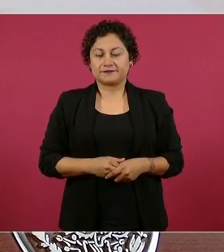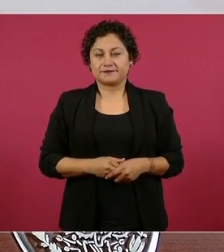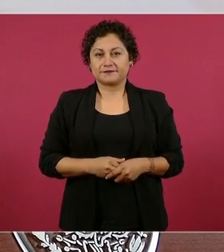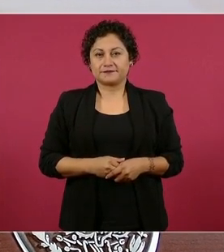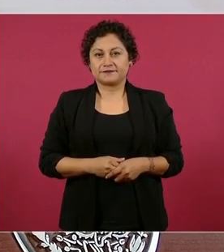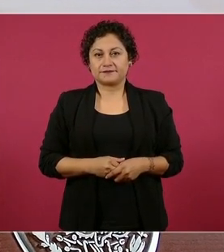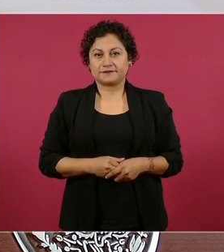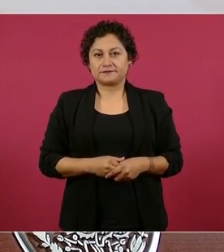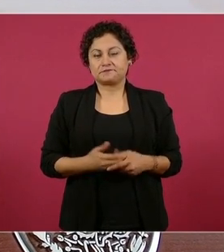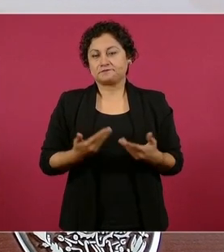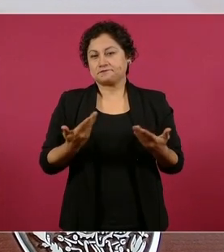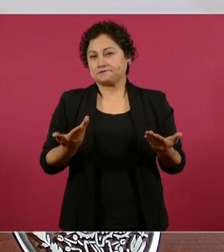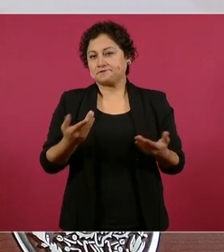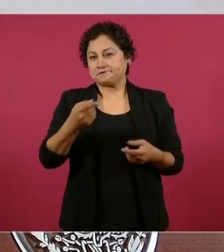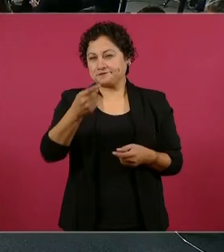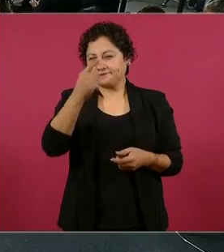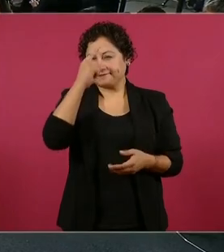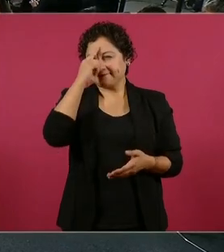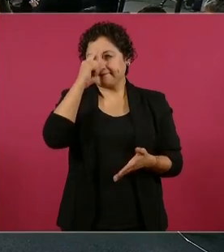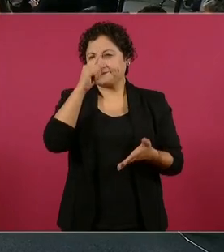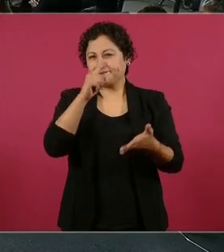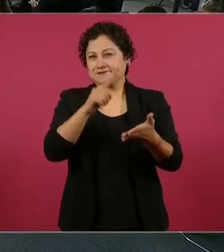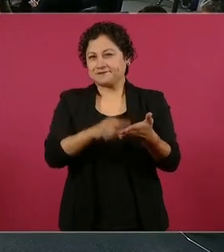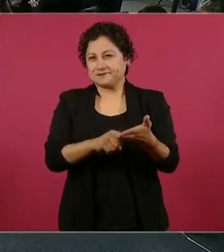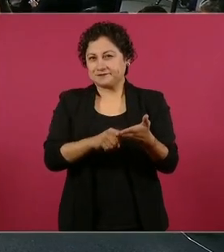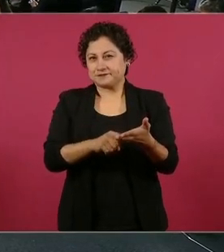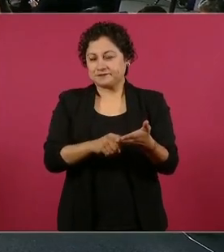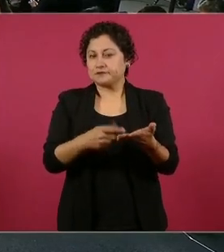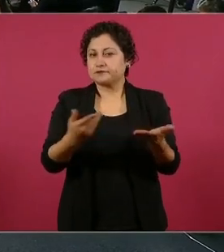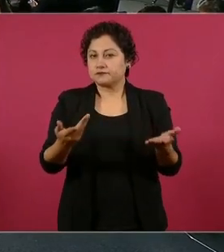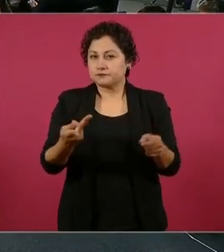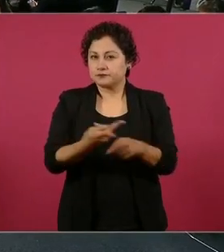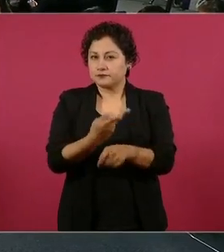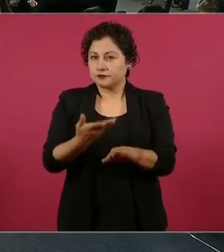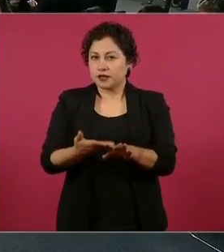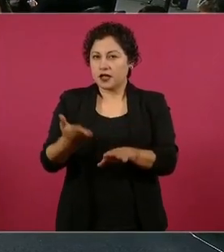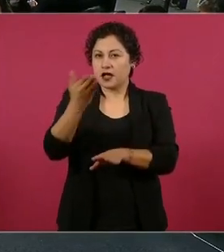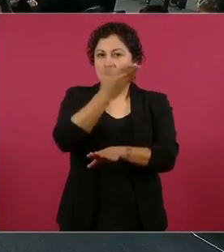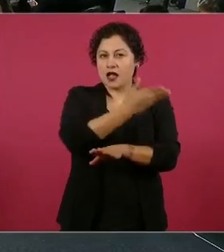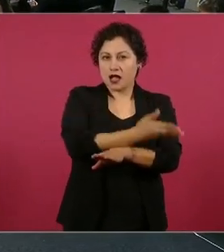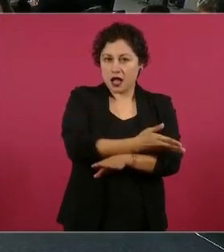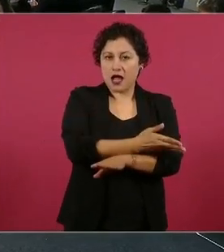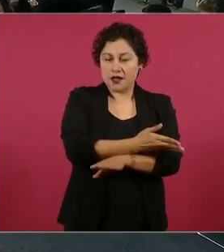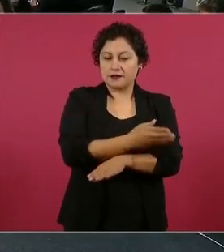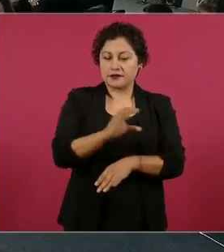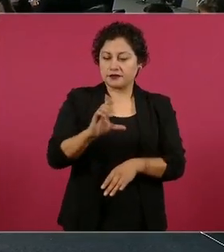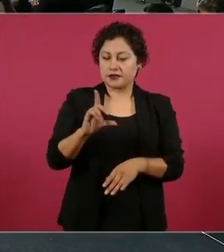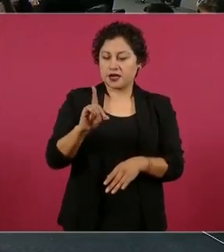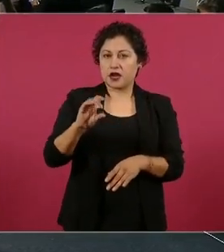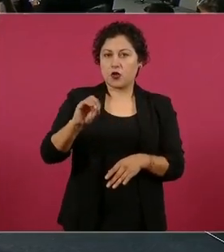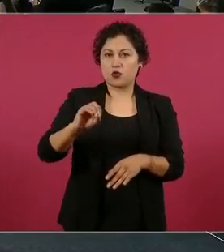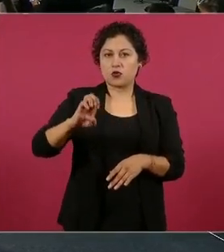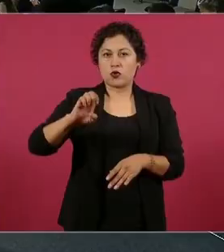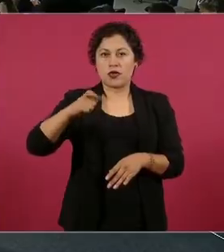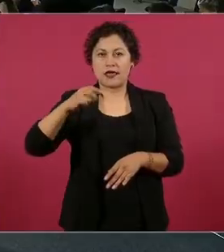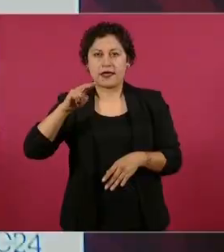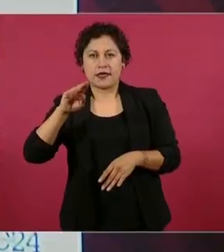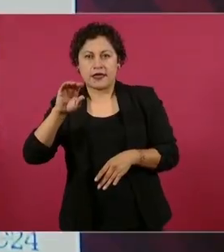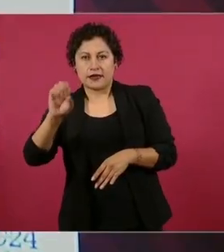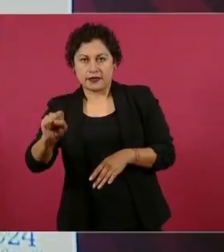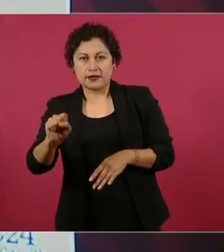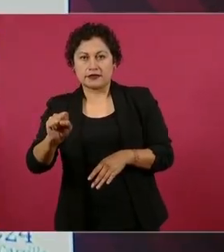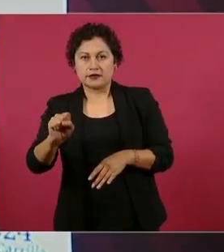imagínense lo que hacían con los maestros, este Claudio X. González y